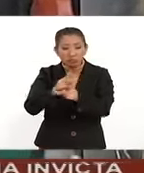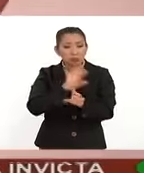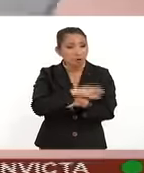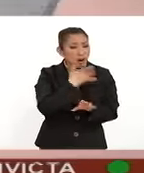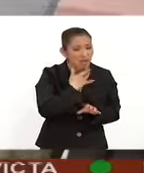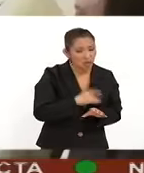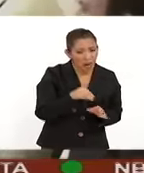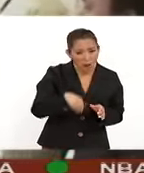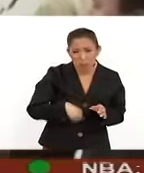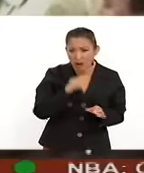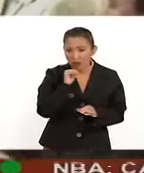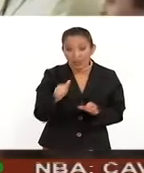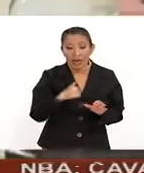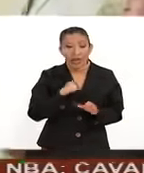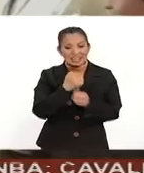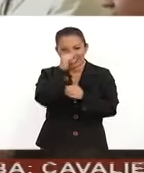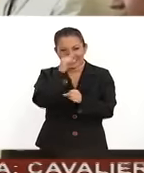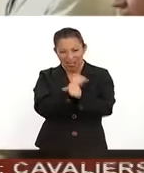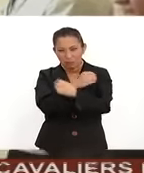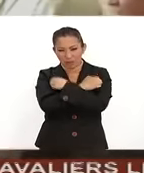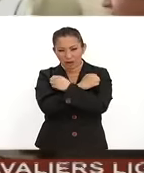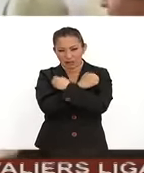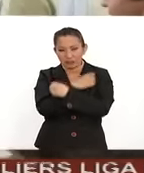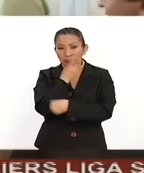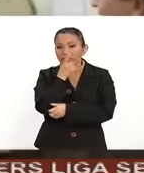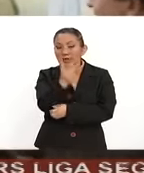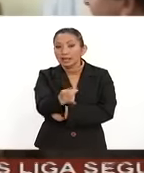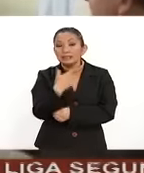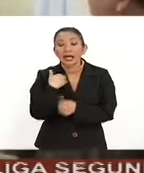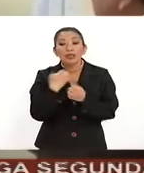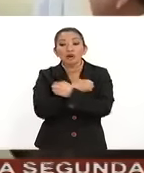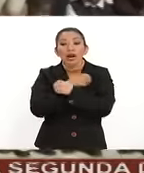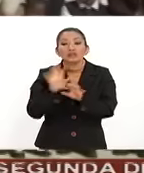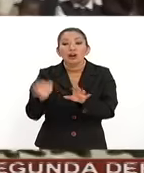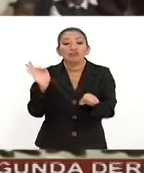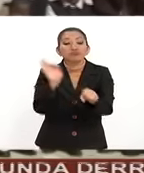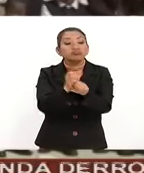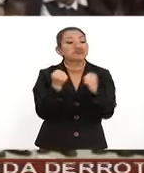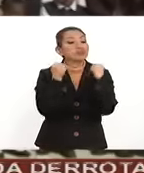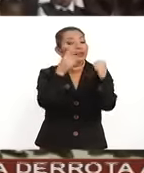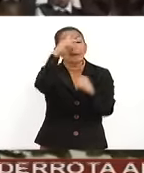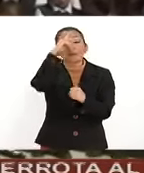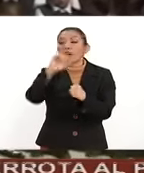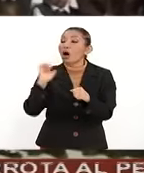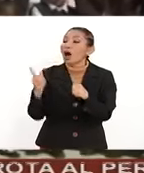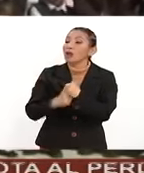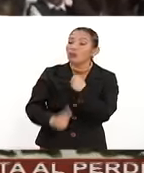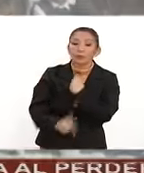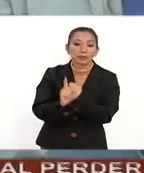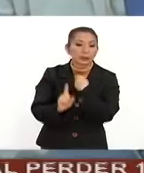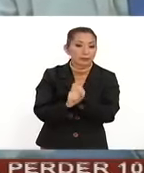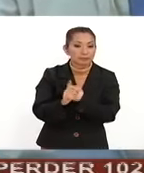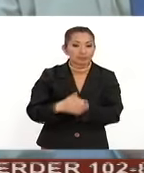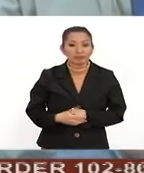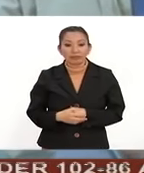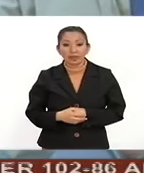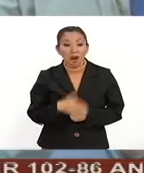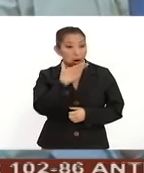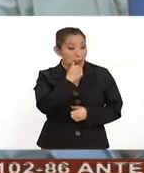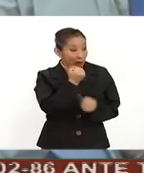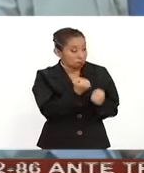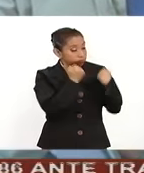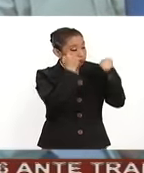combustibles. Aurelio Nuño, secretario de la SEP, dijo que la educación es la fortaleza del país ante cualquier coyuntura. Ni el hombre